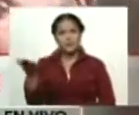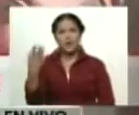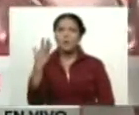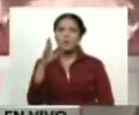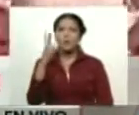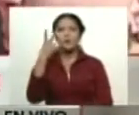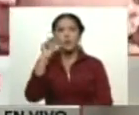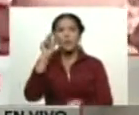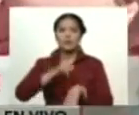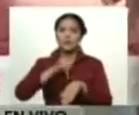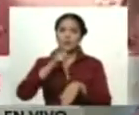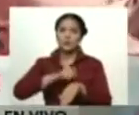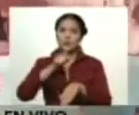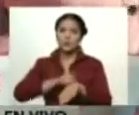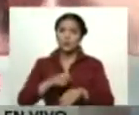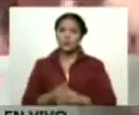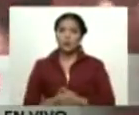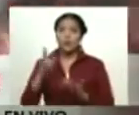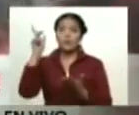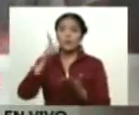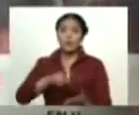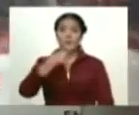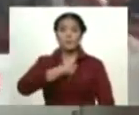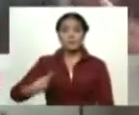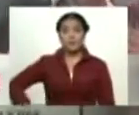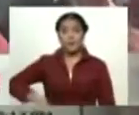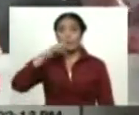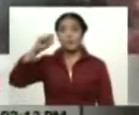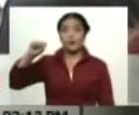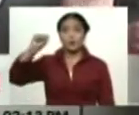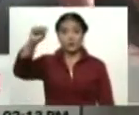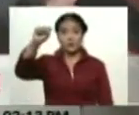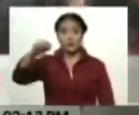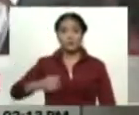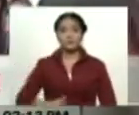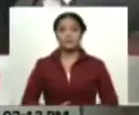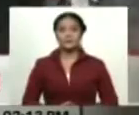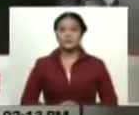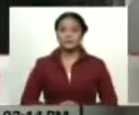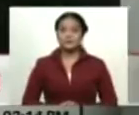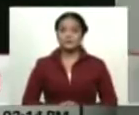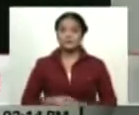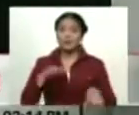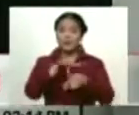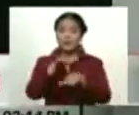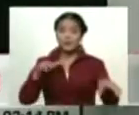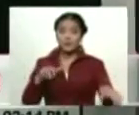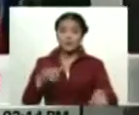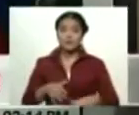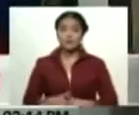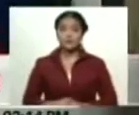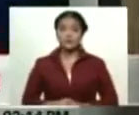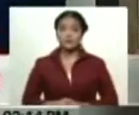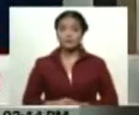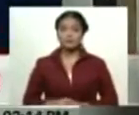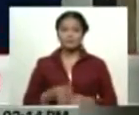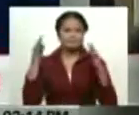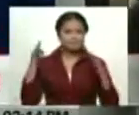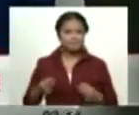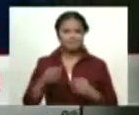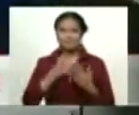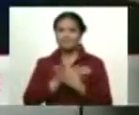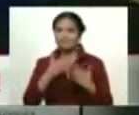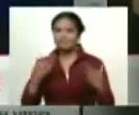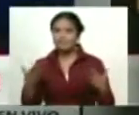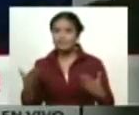20 minutos llegó el presidente Nicolás Maduro, de los cuales buena parte de ellos los dedicó precisamente